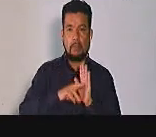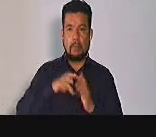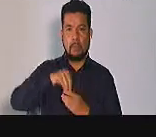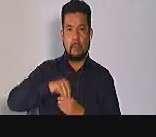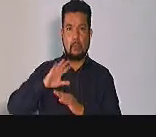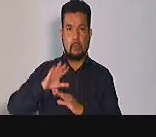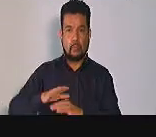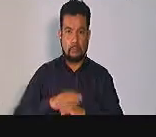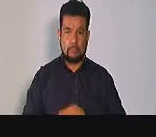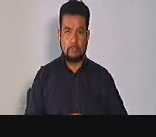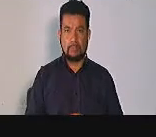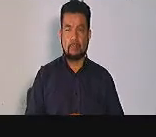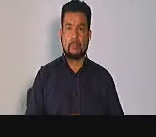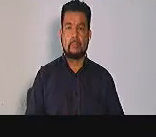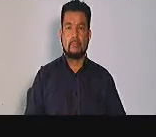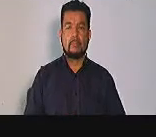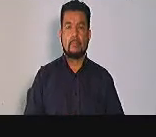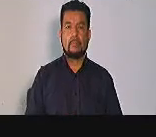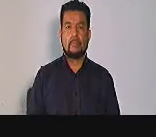interno.